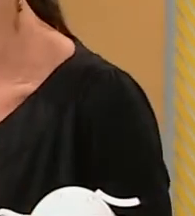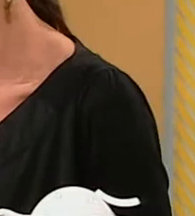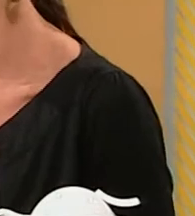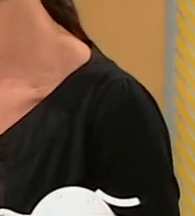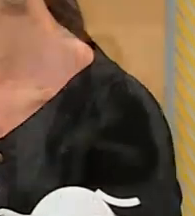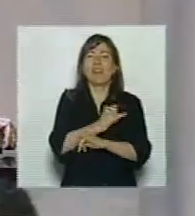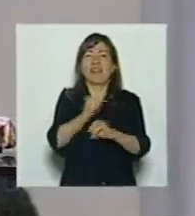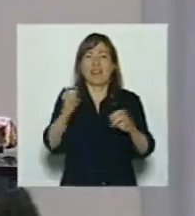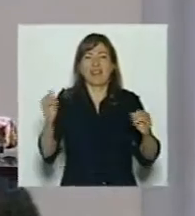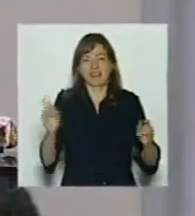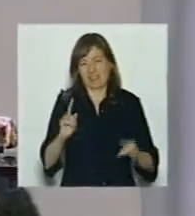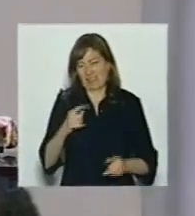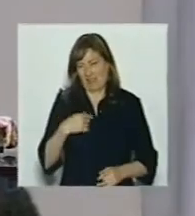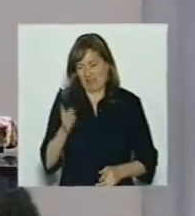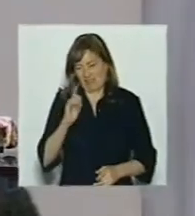todos.